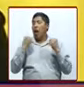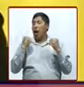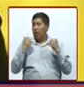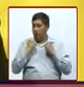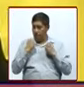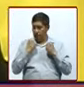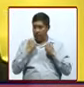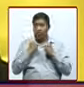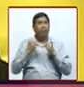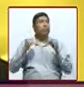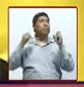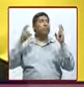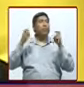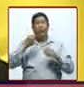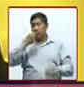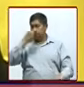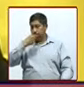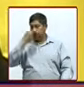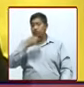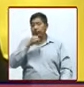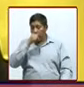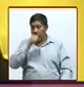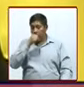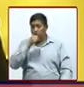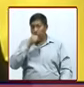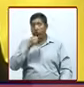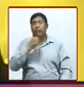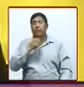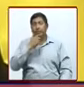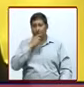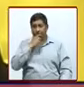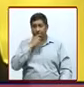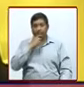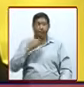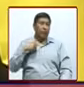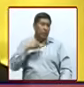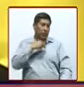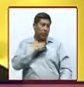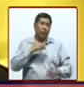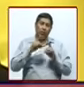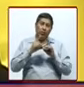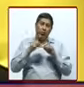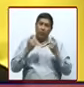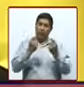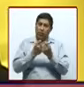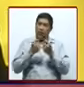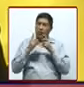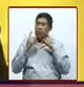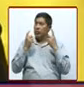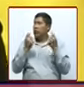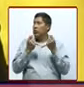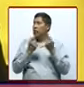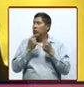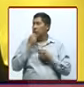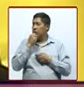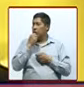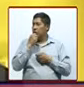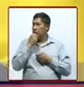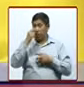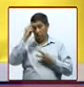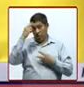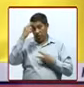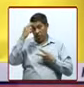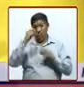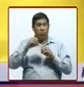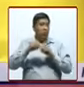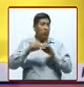Con respecto a los casos de influenza y las enfermedades tipo influenza que nosotros tenemos por departamento, el virus que más